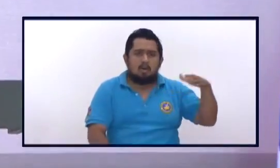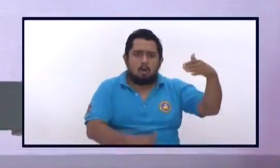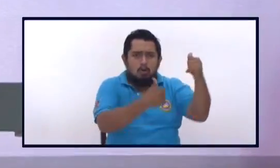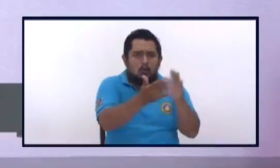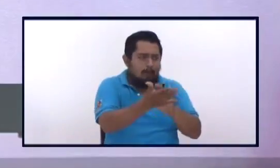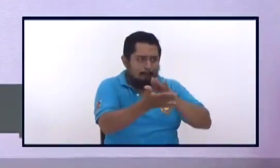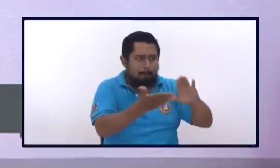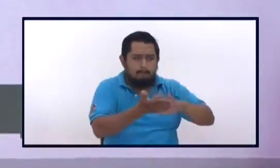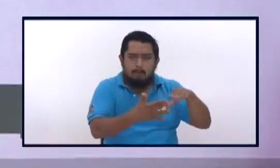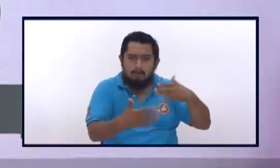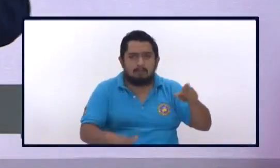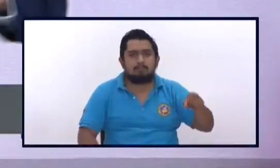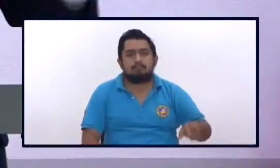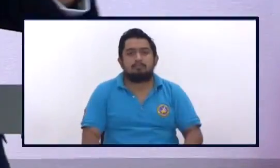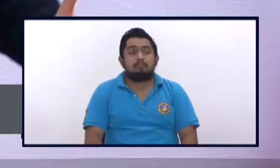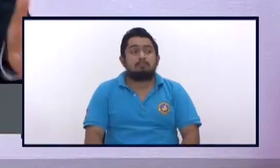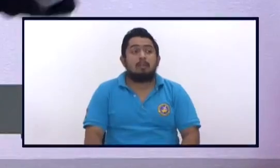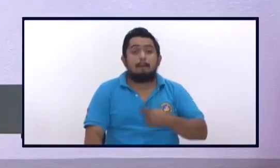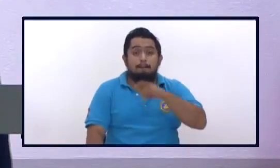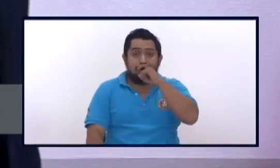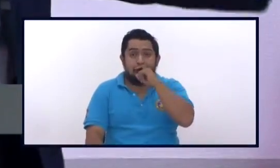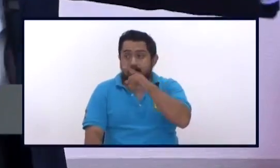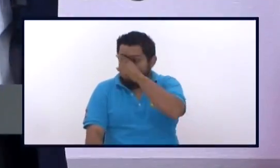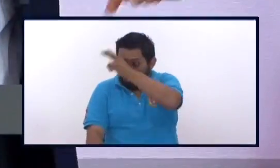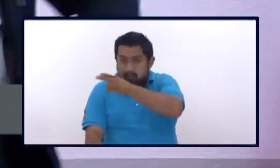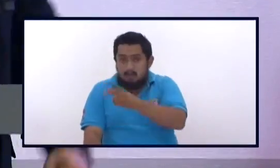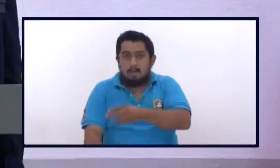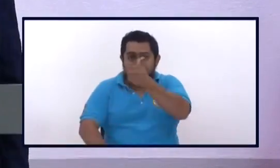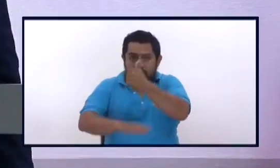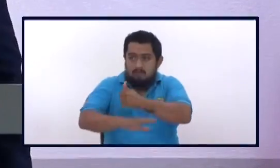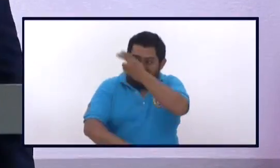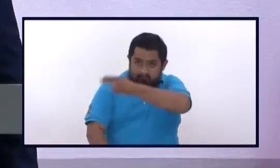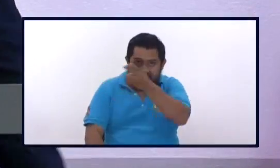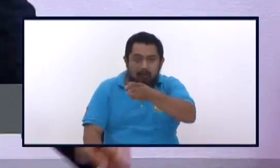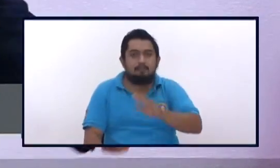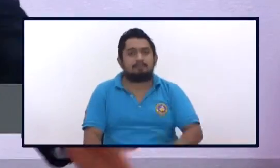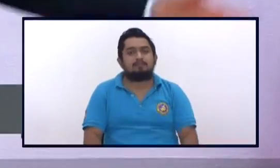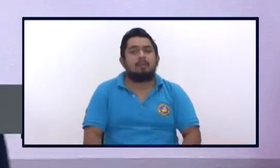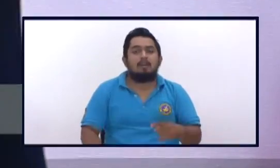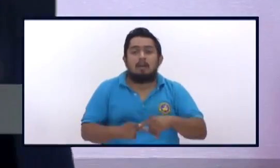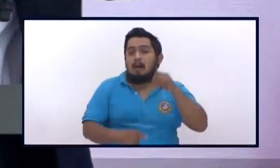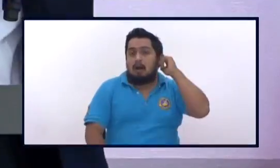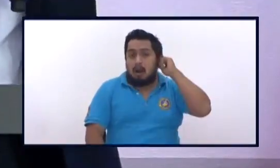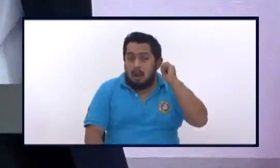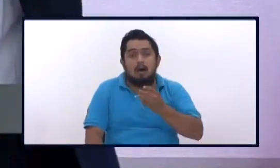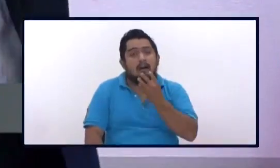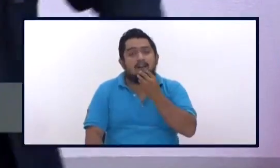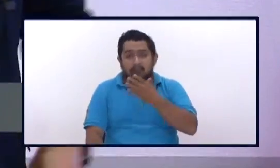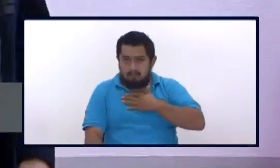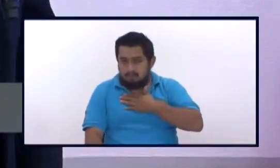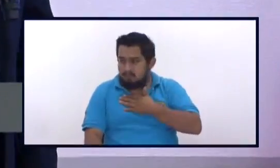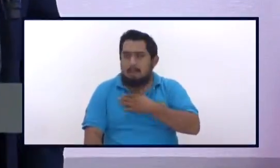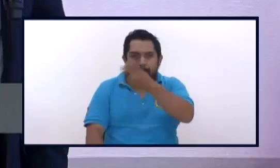están cerrando está casi que en quiebra y mi papá usaba esos calcetines y mi abuela usaba esos